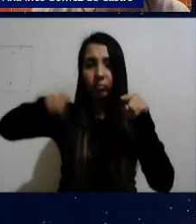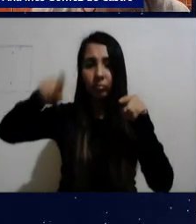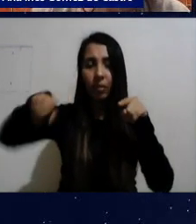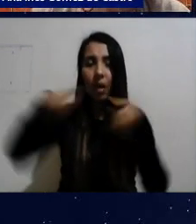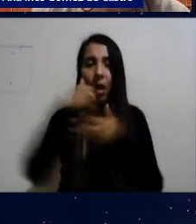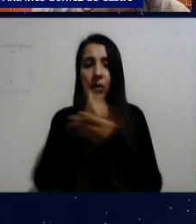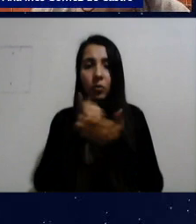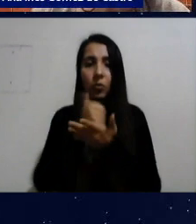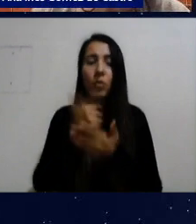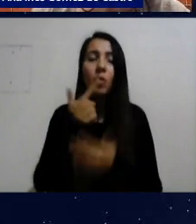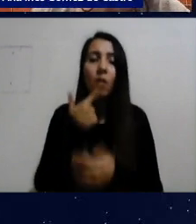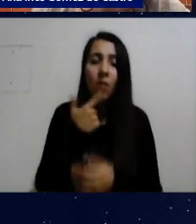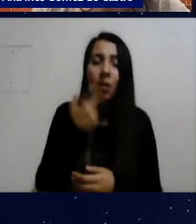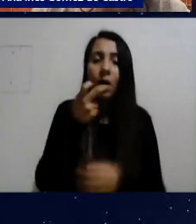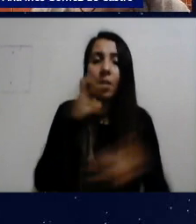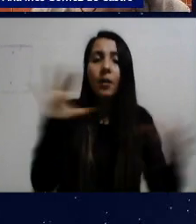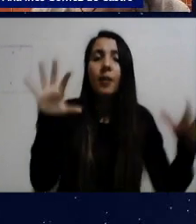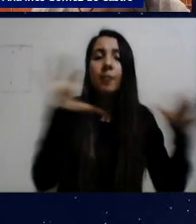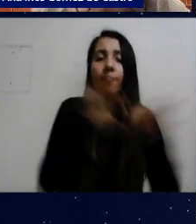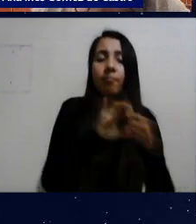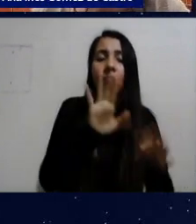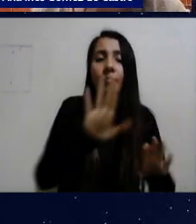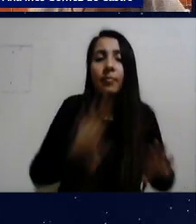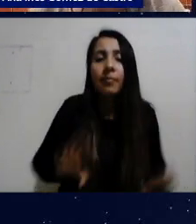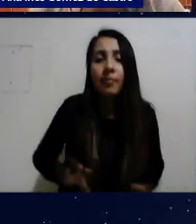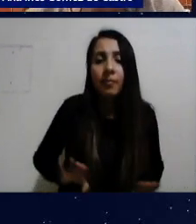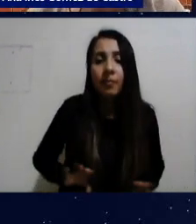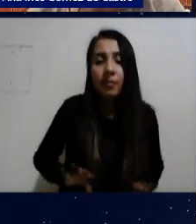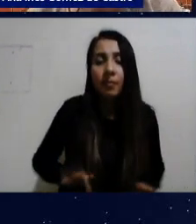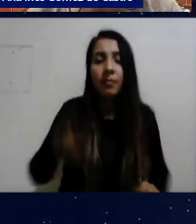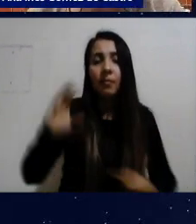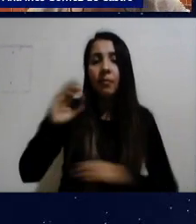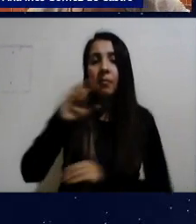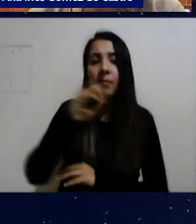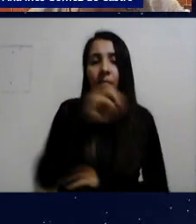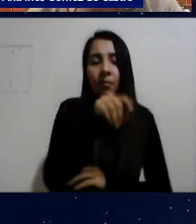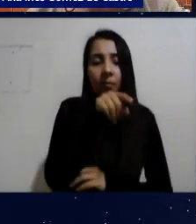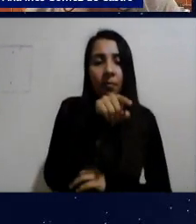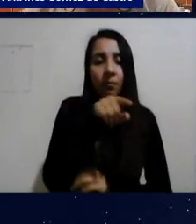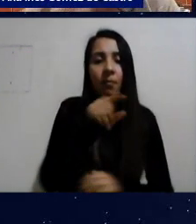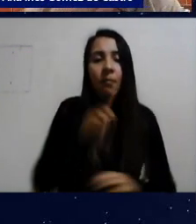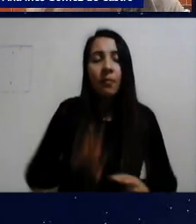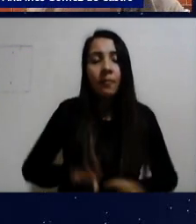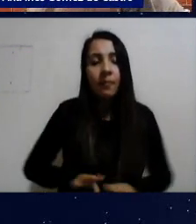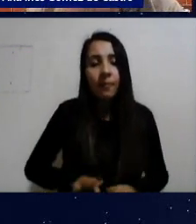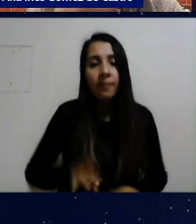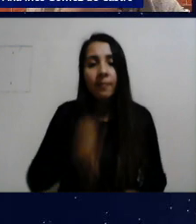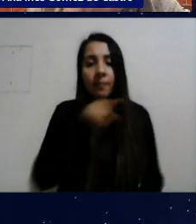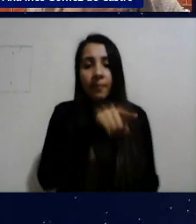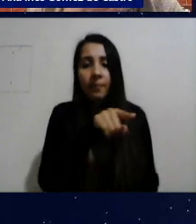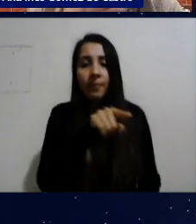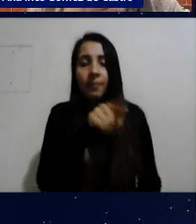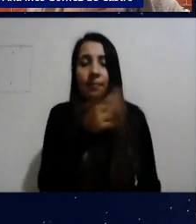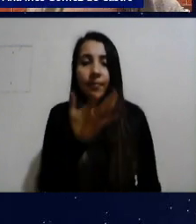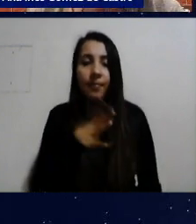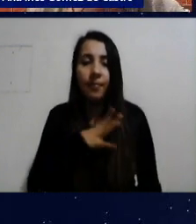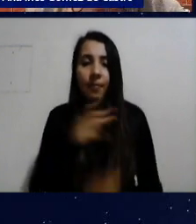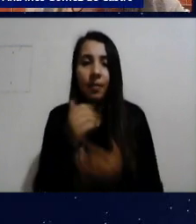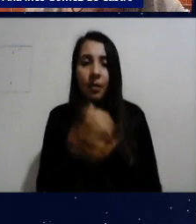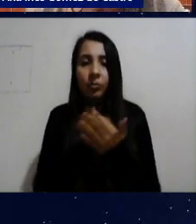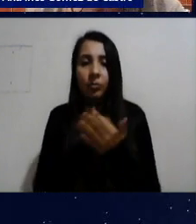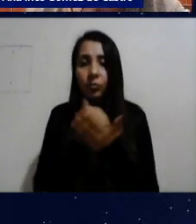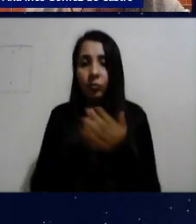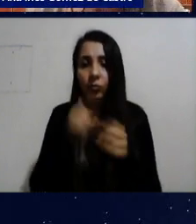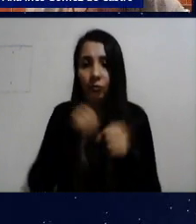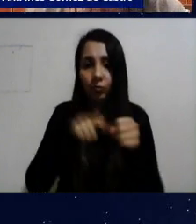El azul, el rojo y el gris tienen que ver con la composición de los asteroides,